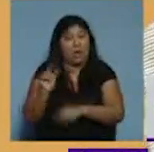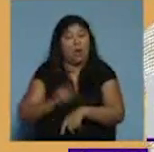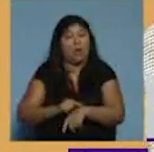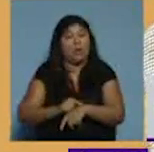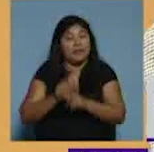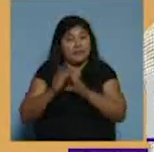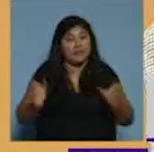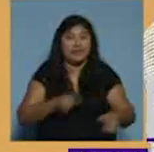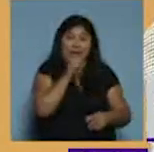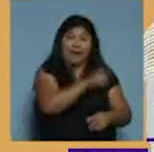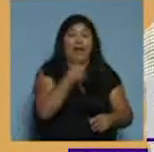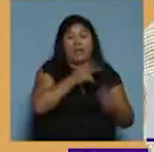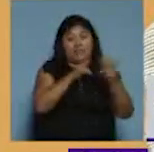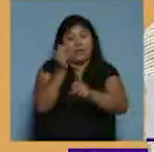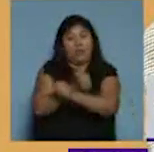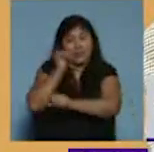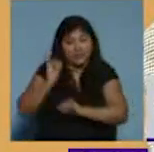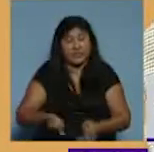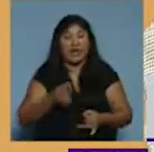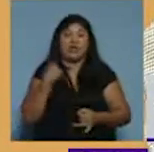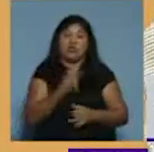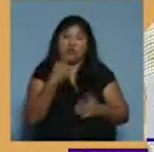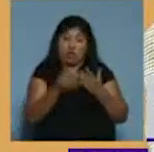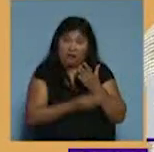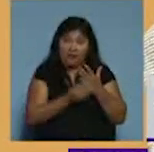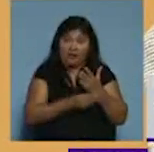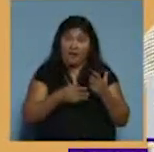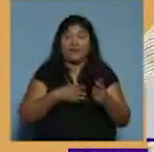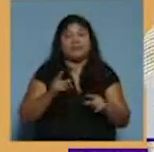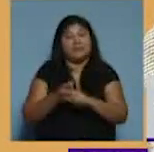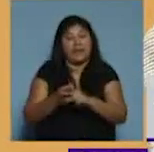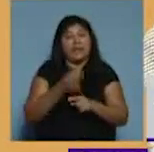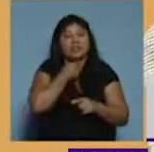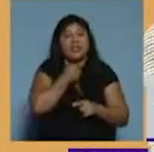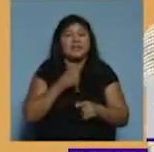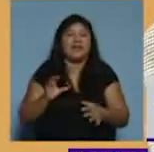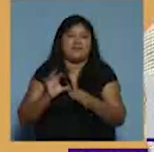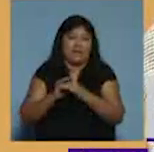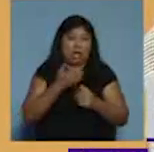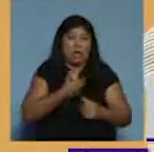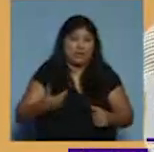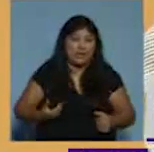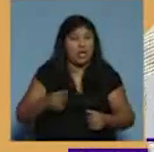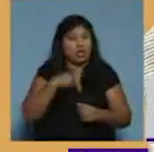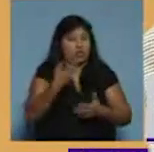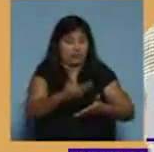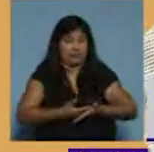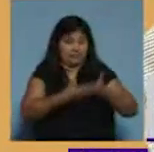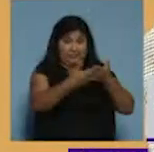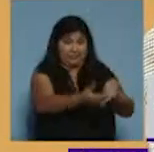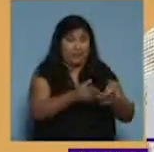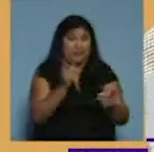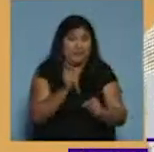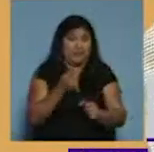como querellantes en representación del estado provincial no somos parte del incidente de la prisión preventiva ni en su caso